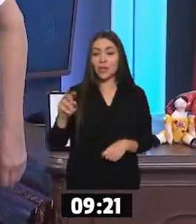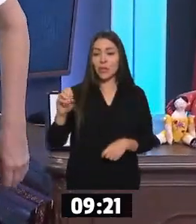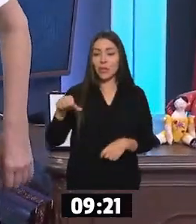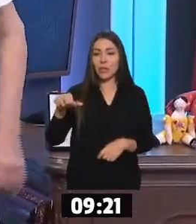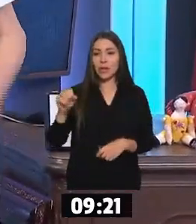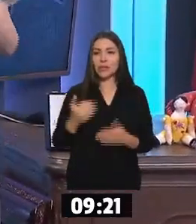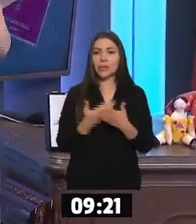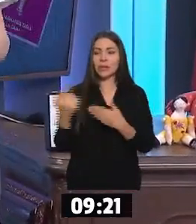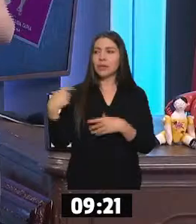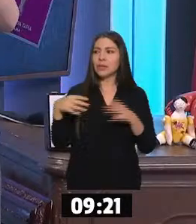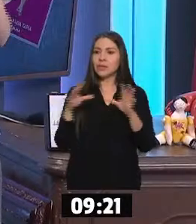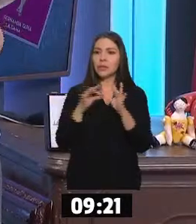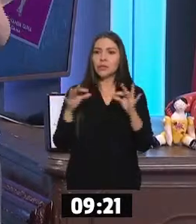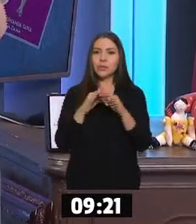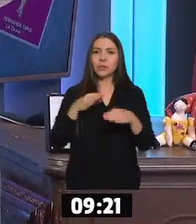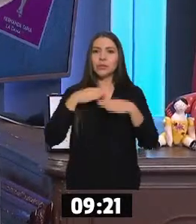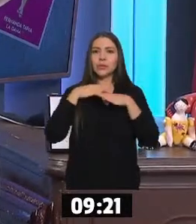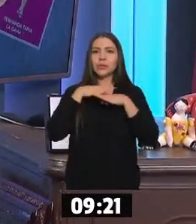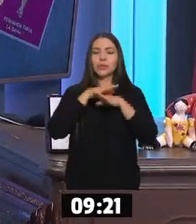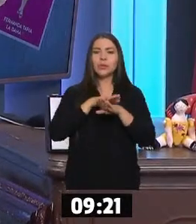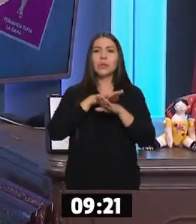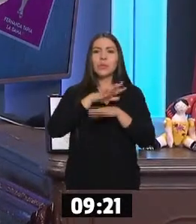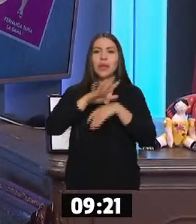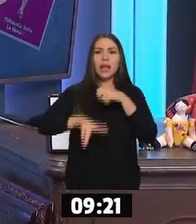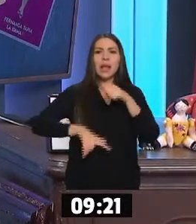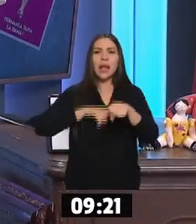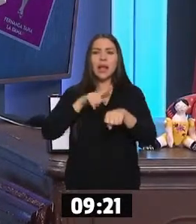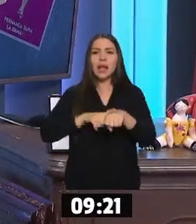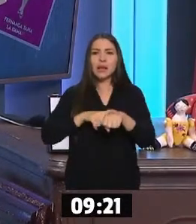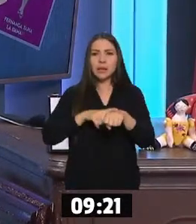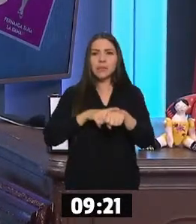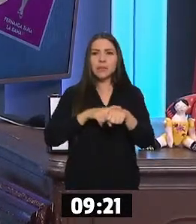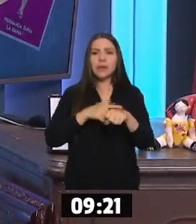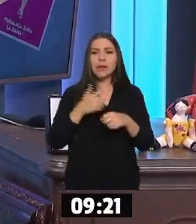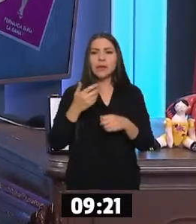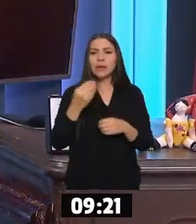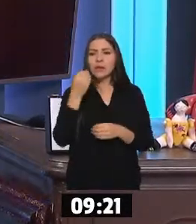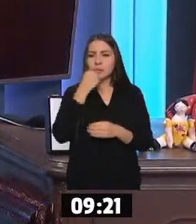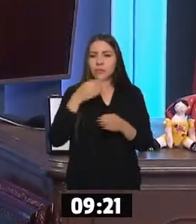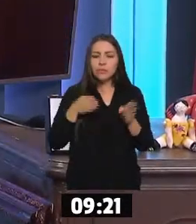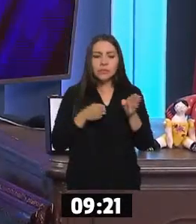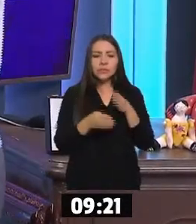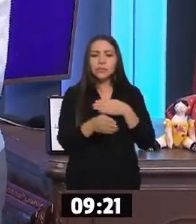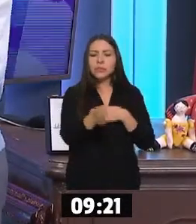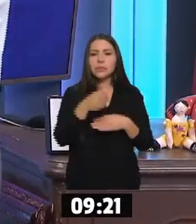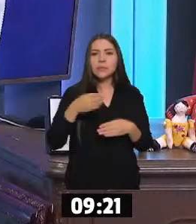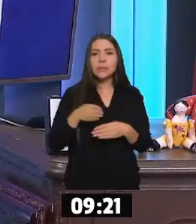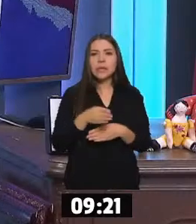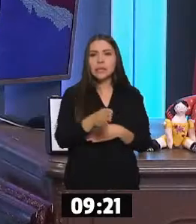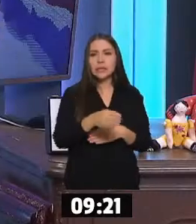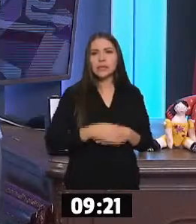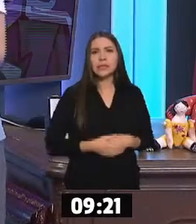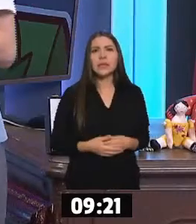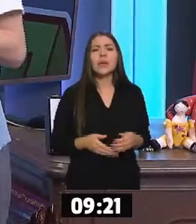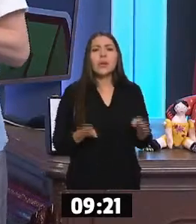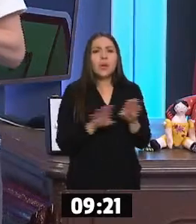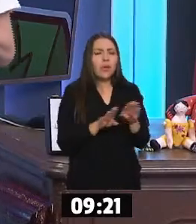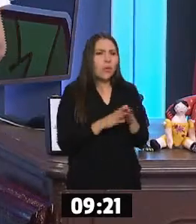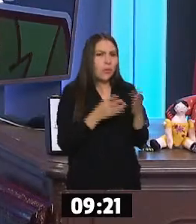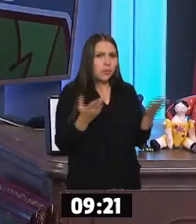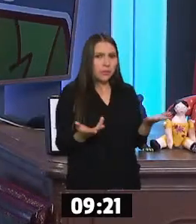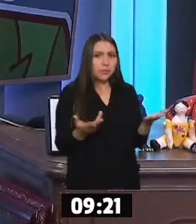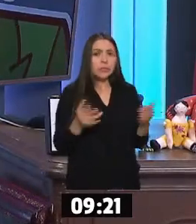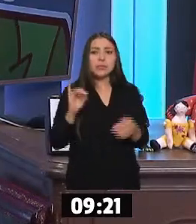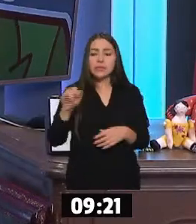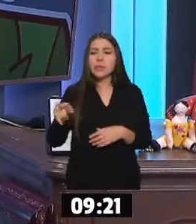viene a hablarnos de las especies invasoras de peces para el qué consumo importante. humano. Qué importante. O sea, ¿cómo? ¿Invaden los peces? Sí, señora, O- y se o